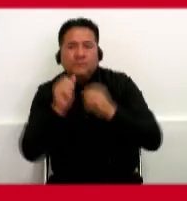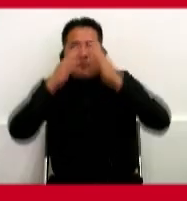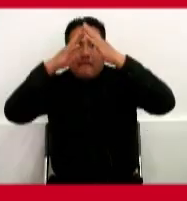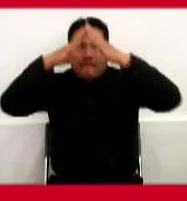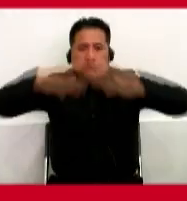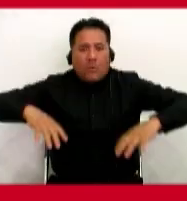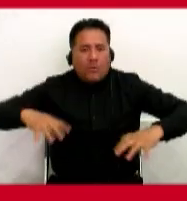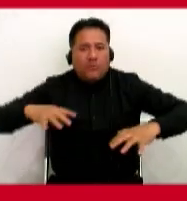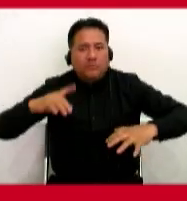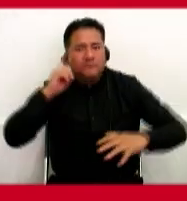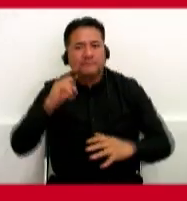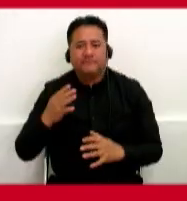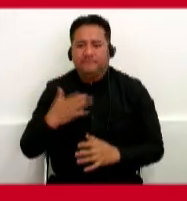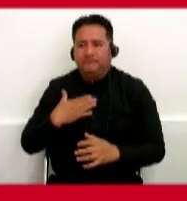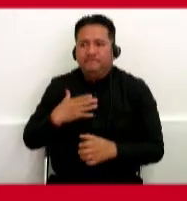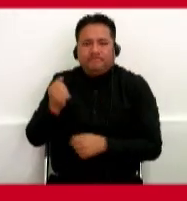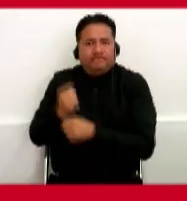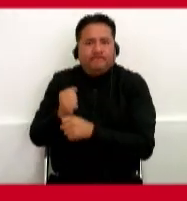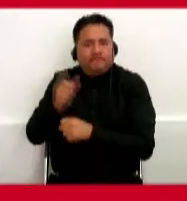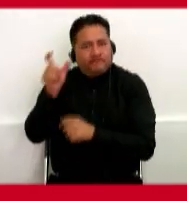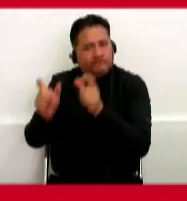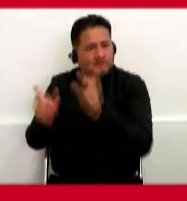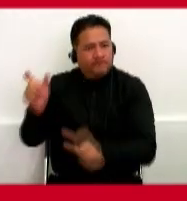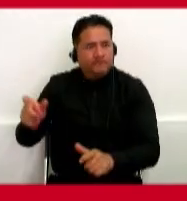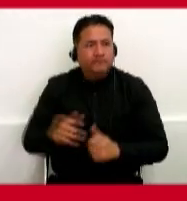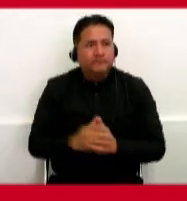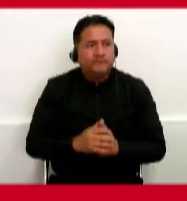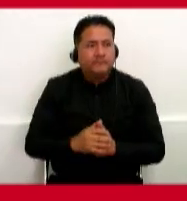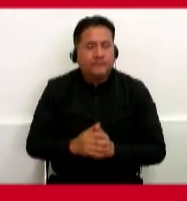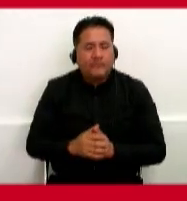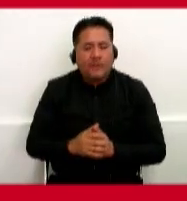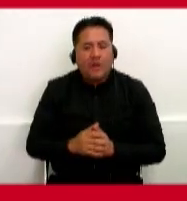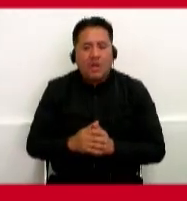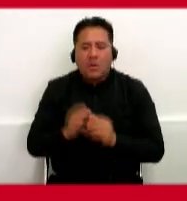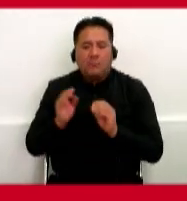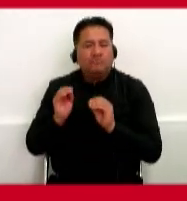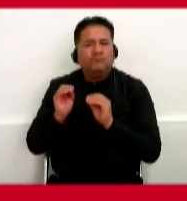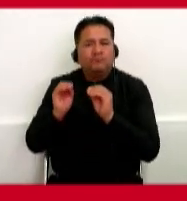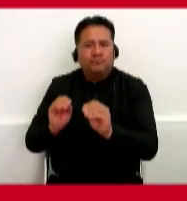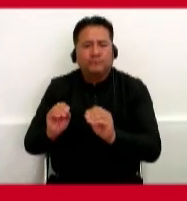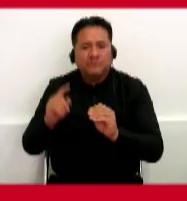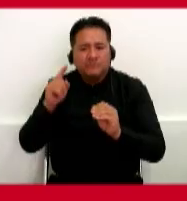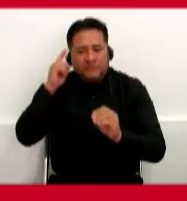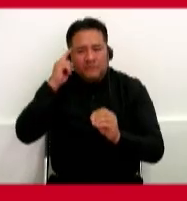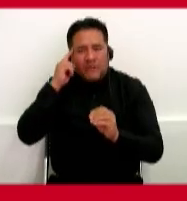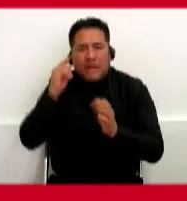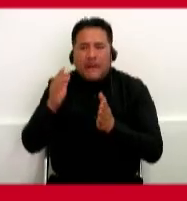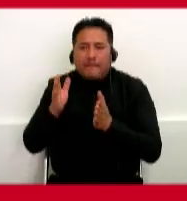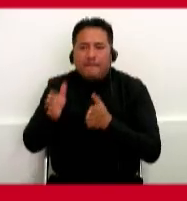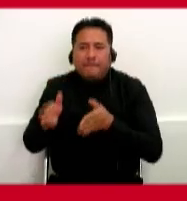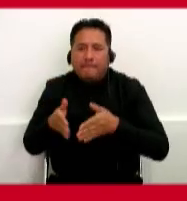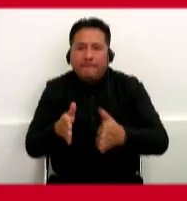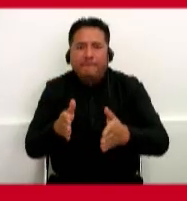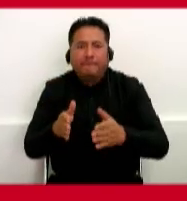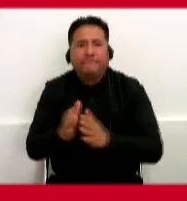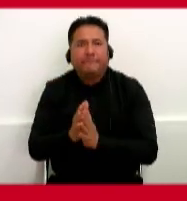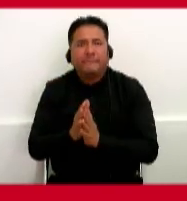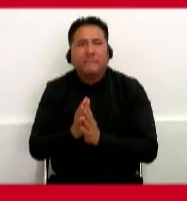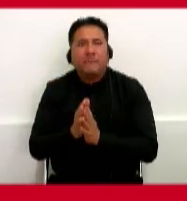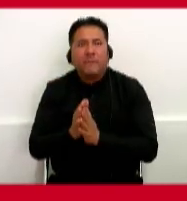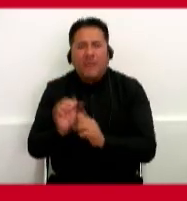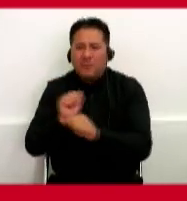Para lo cual planteamos la utilización del método de explotación sublevel stopping